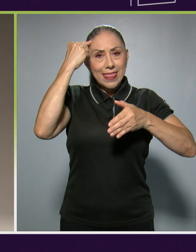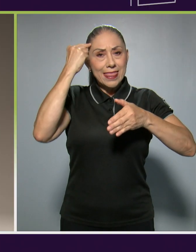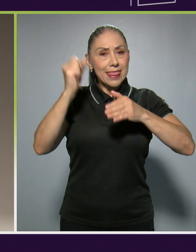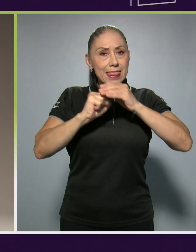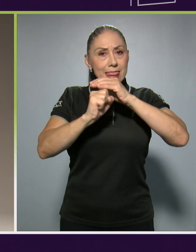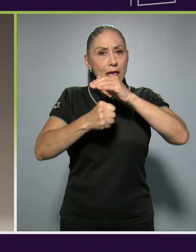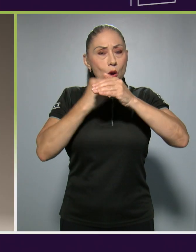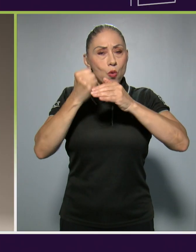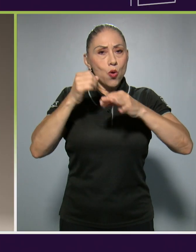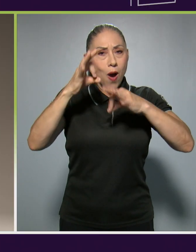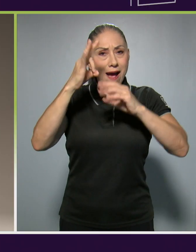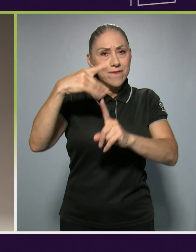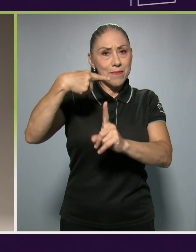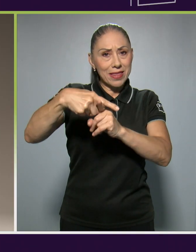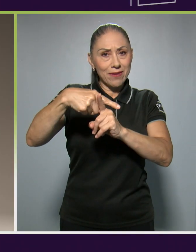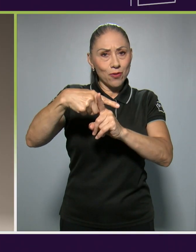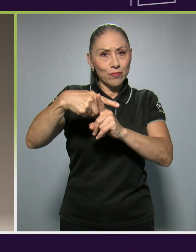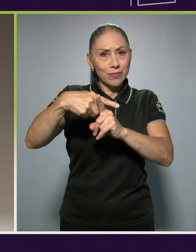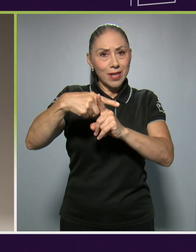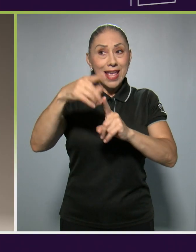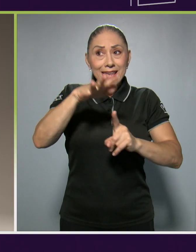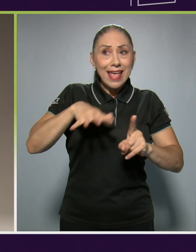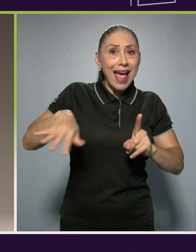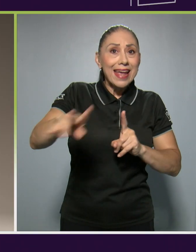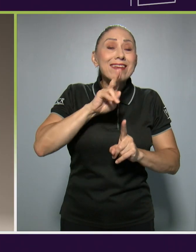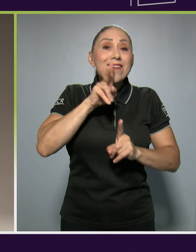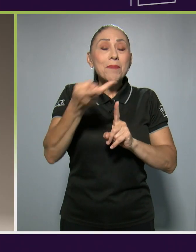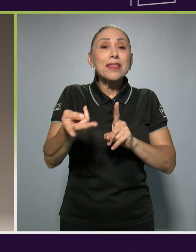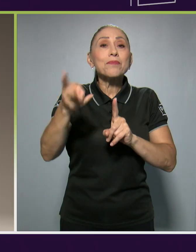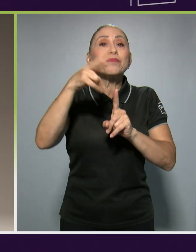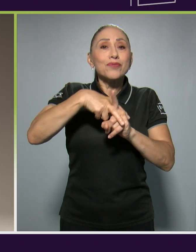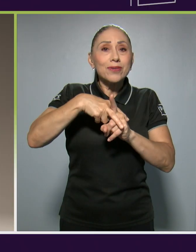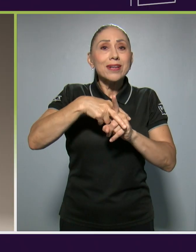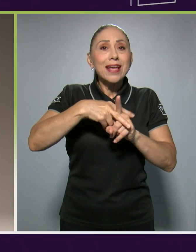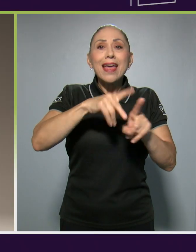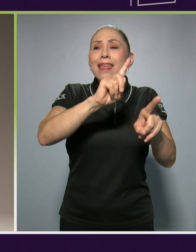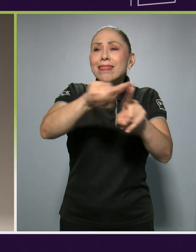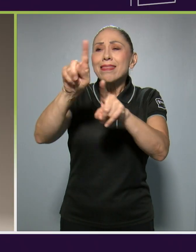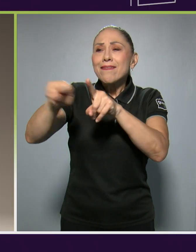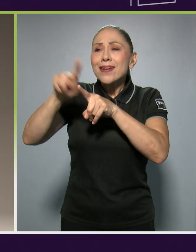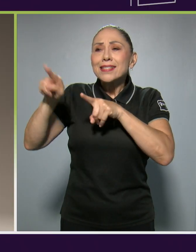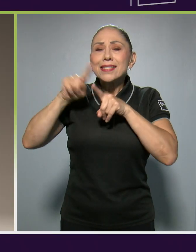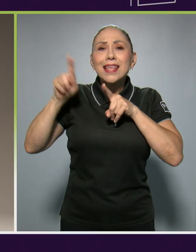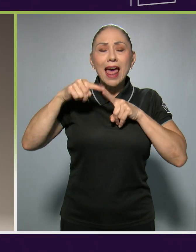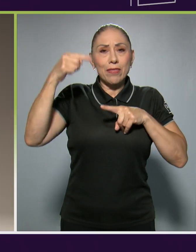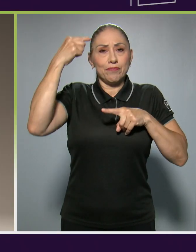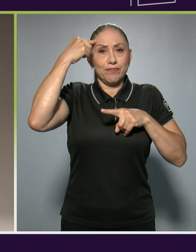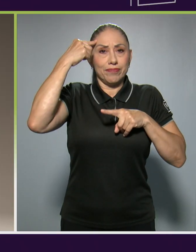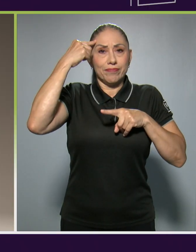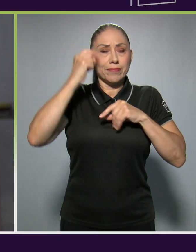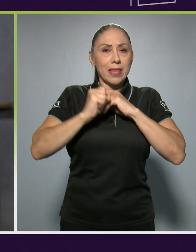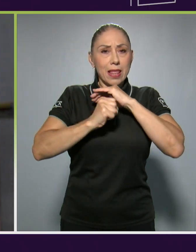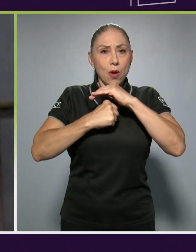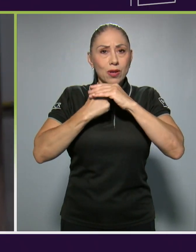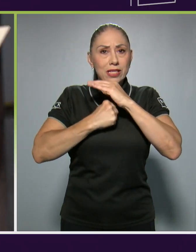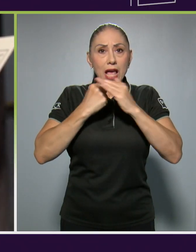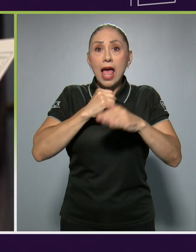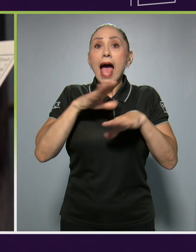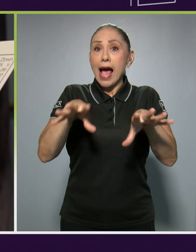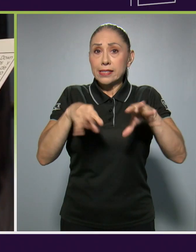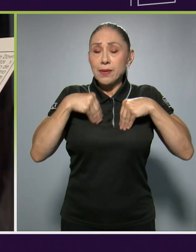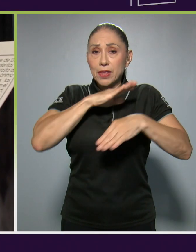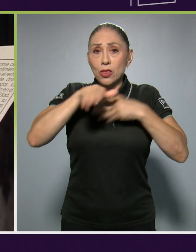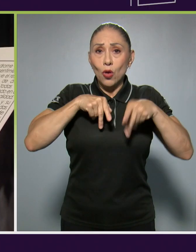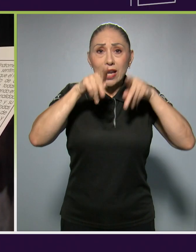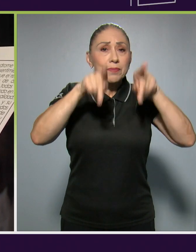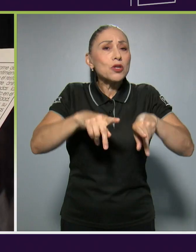entendimiento de un paradigma de la neurodiversidad, donde se acepte que todas las personas somos distintas y que eso está bien. Por lo